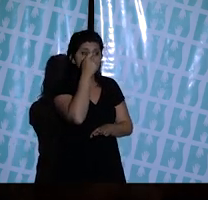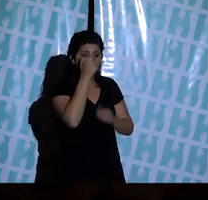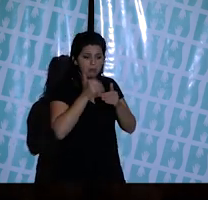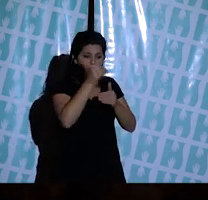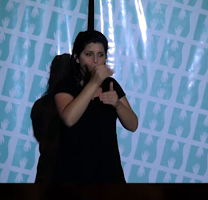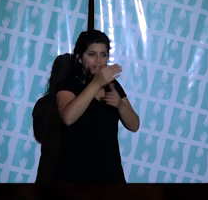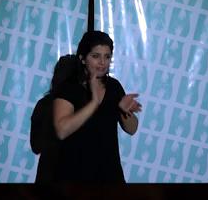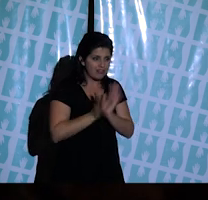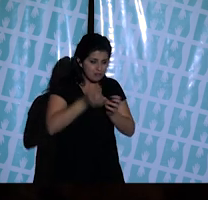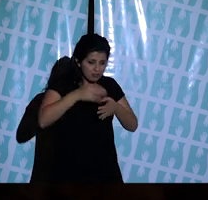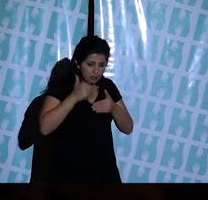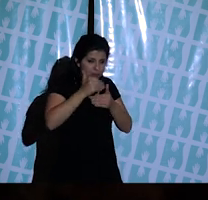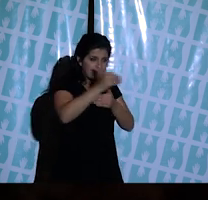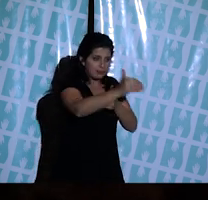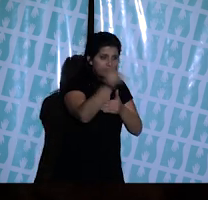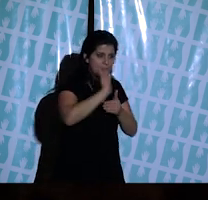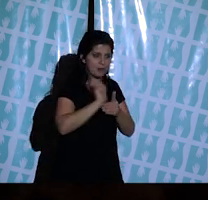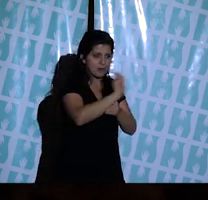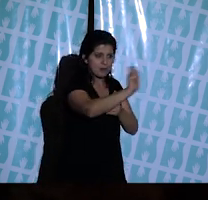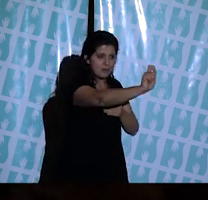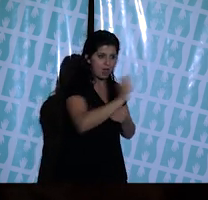interdisciplinario, ¿sí? Esa persona dejó de consumir.